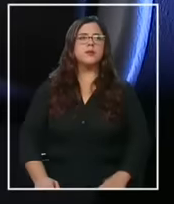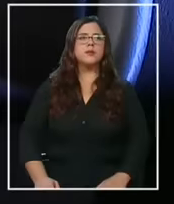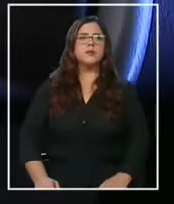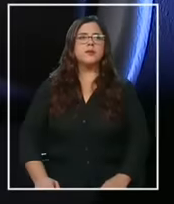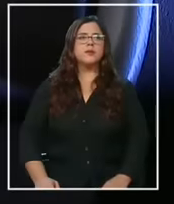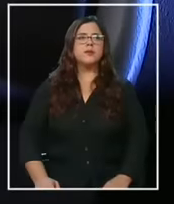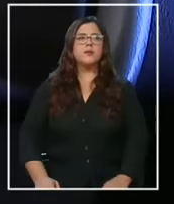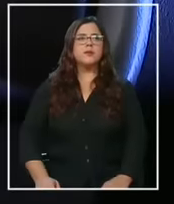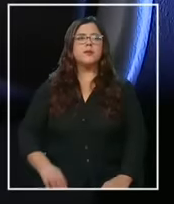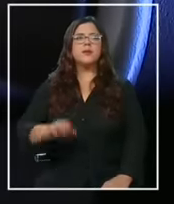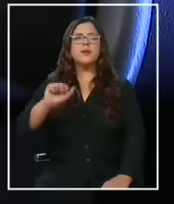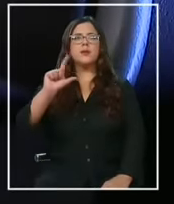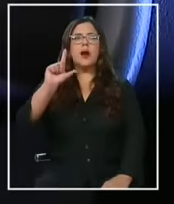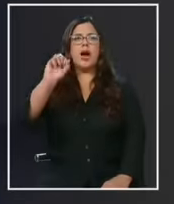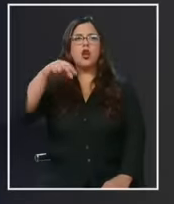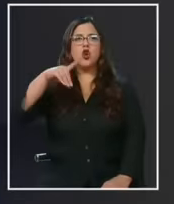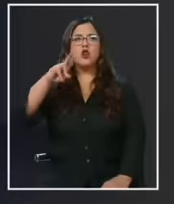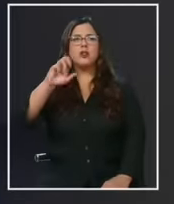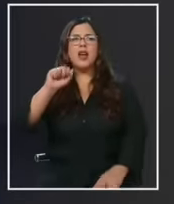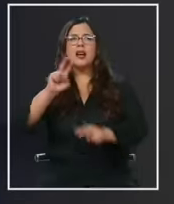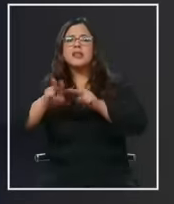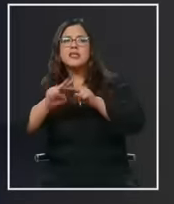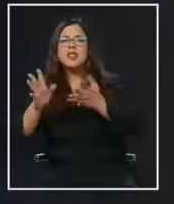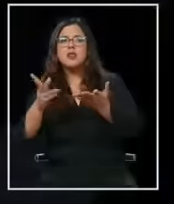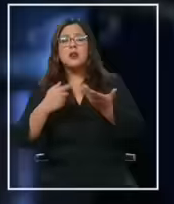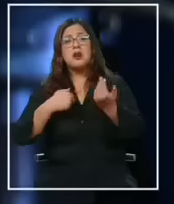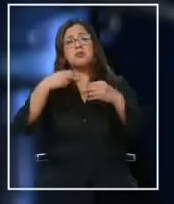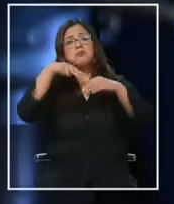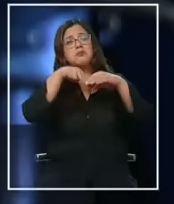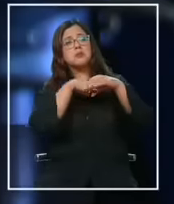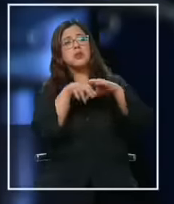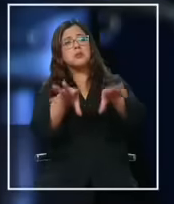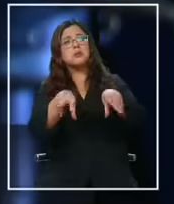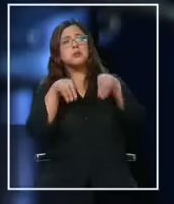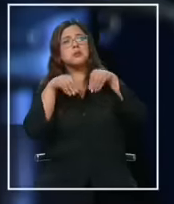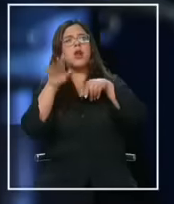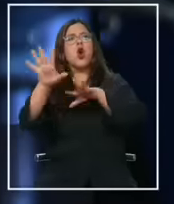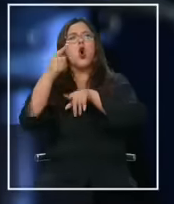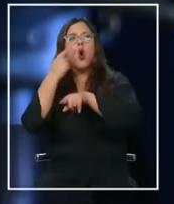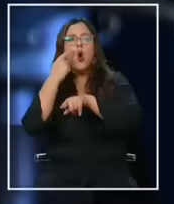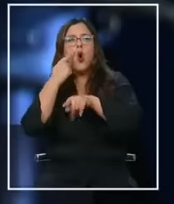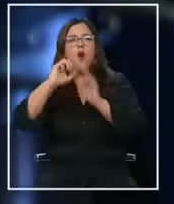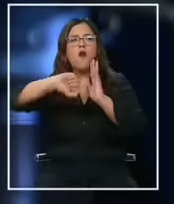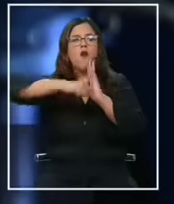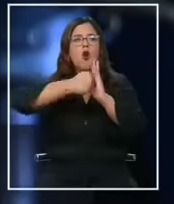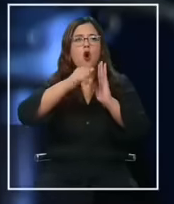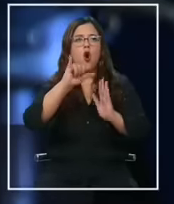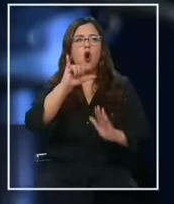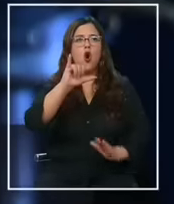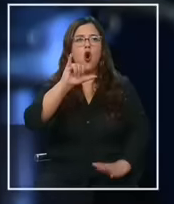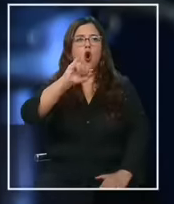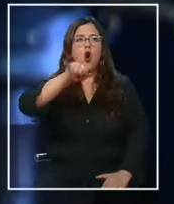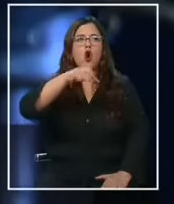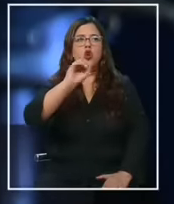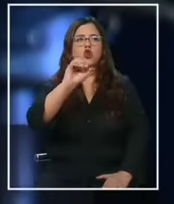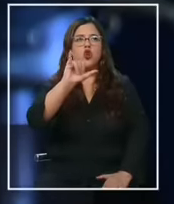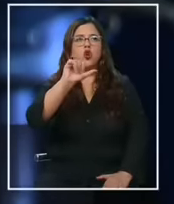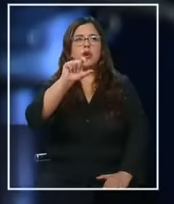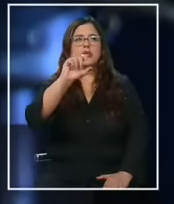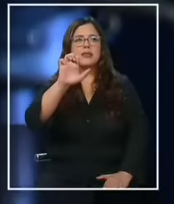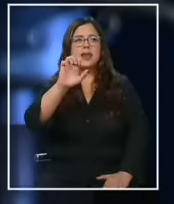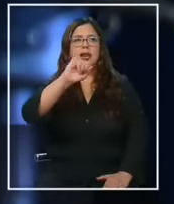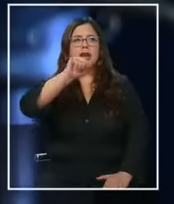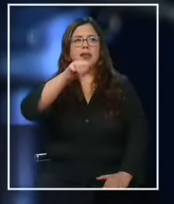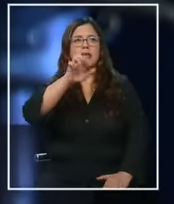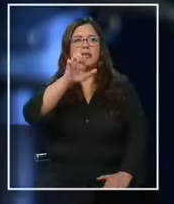¿A dónde? ¿Qué estás haciendo? ¿Me acostó? Escucha, bloquea el número de Joyce, el